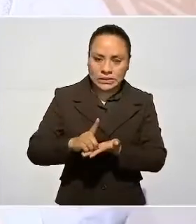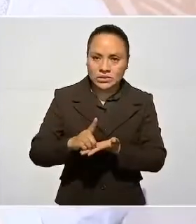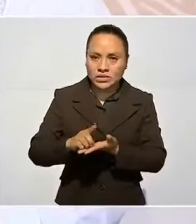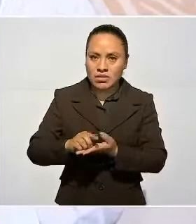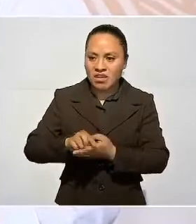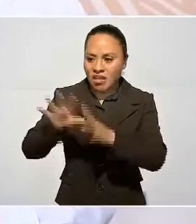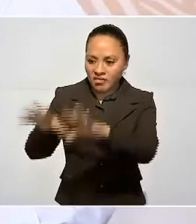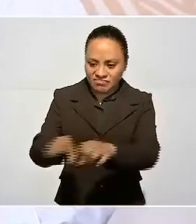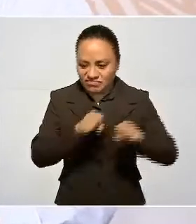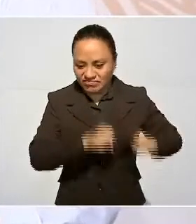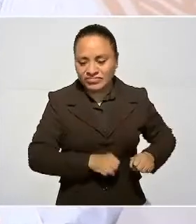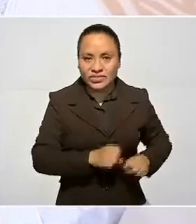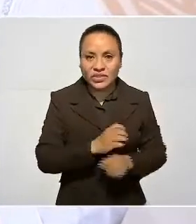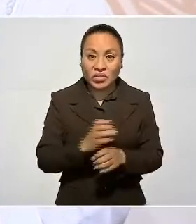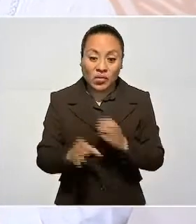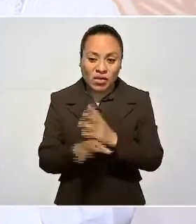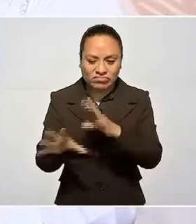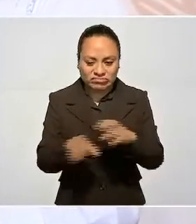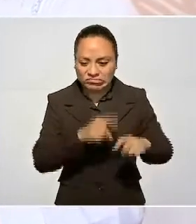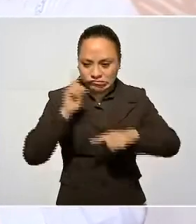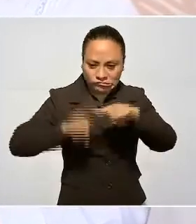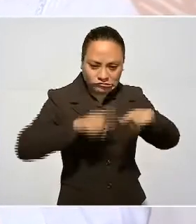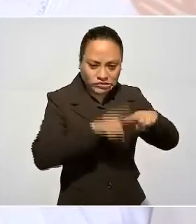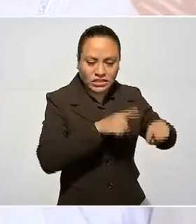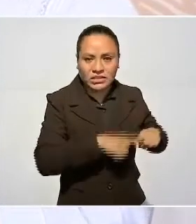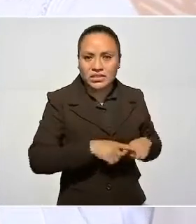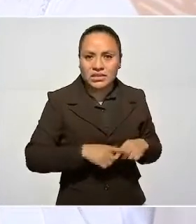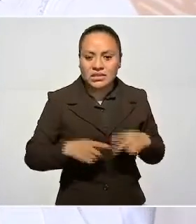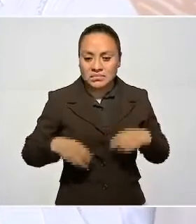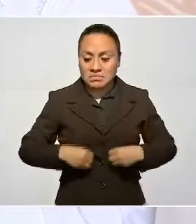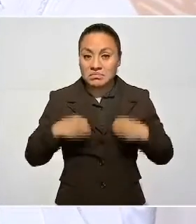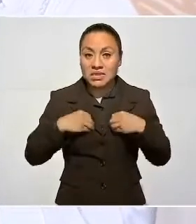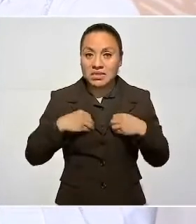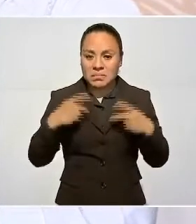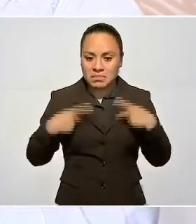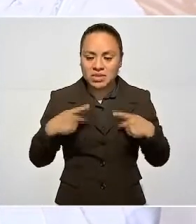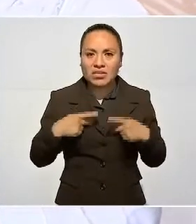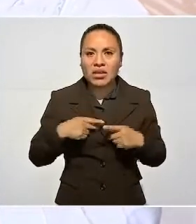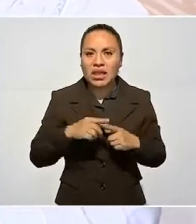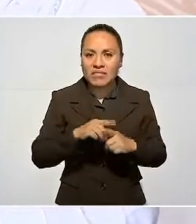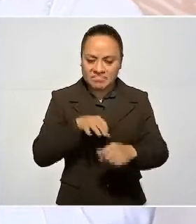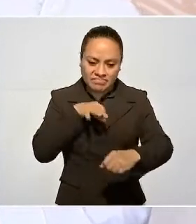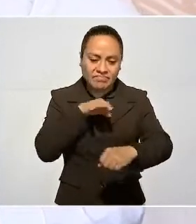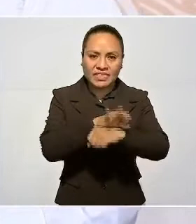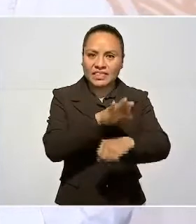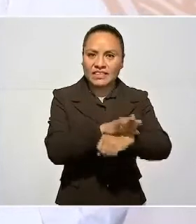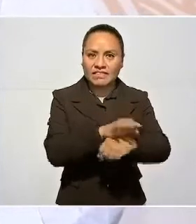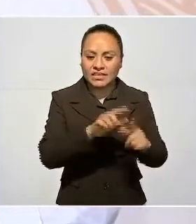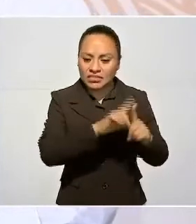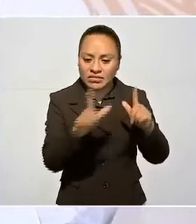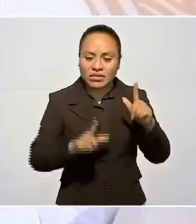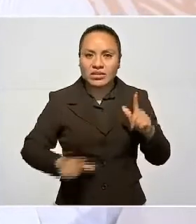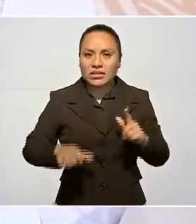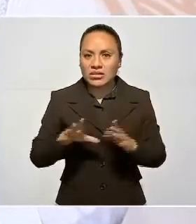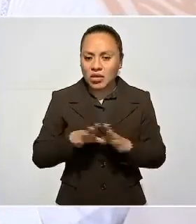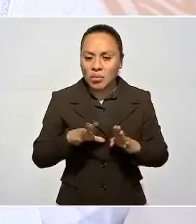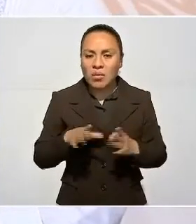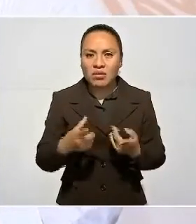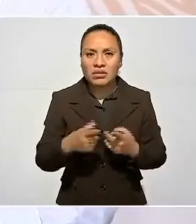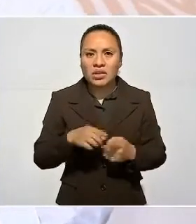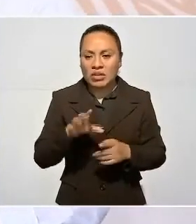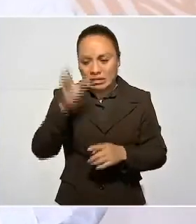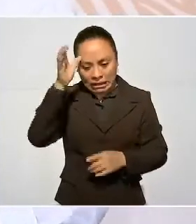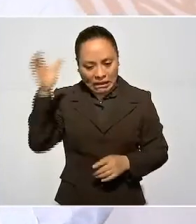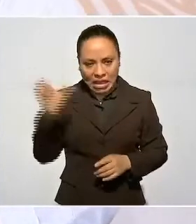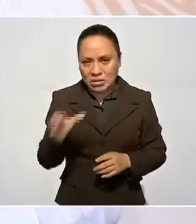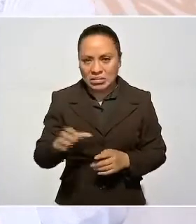bienes, atentar contra la vida de los que defienden su nacionalidad, hacer de sus virtudes un crimen y de